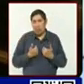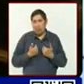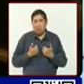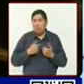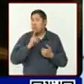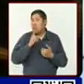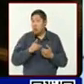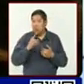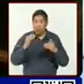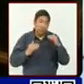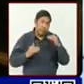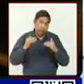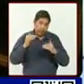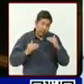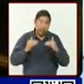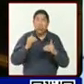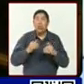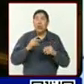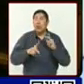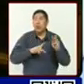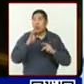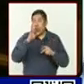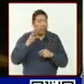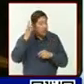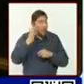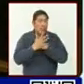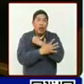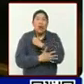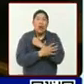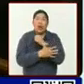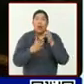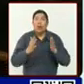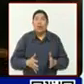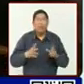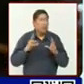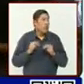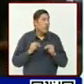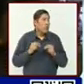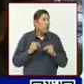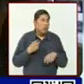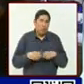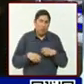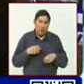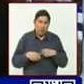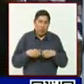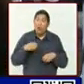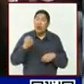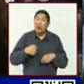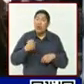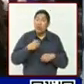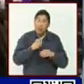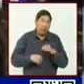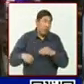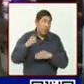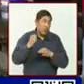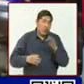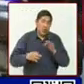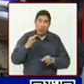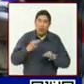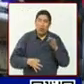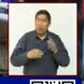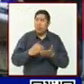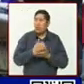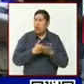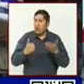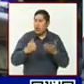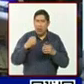Está garantizada la equidad, también la presencia de pueblos indígenas, originarios y campesinos. No vamos a tener ningún tipo de problema en el Tribunal Supremo de Justicia, al menos falta